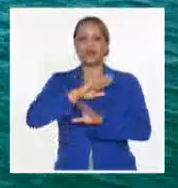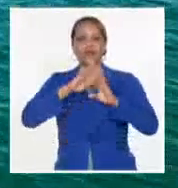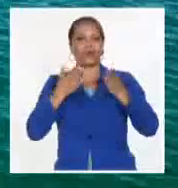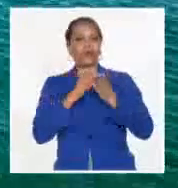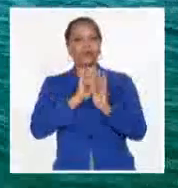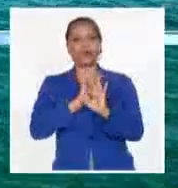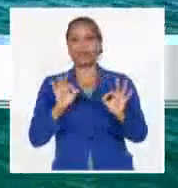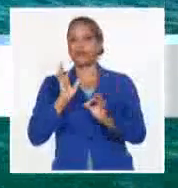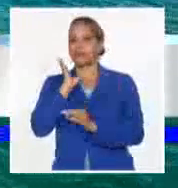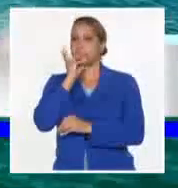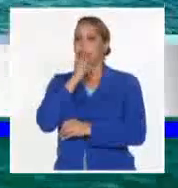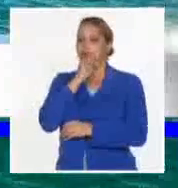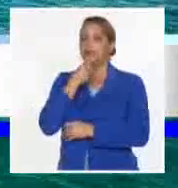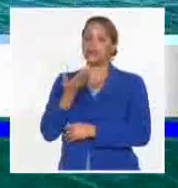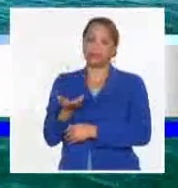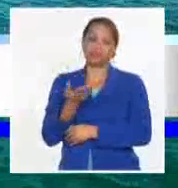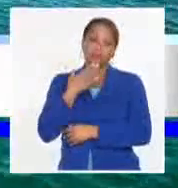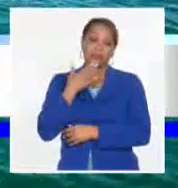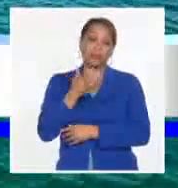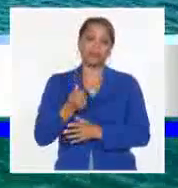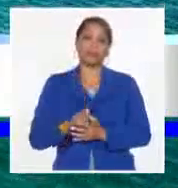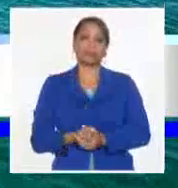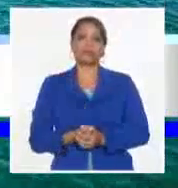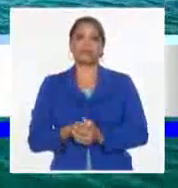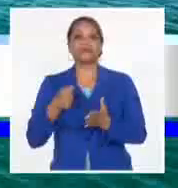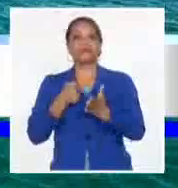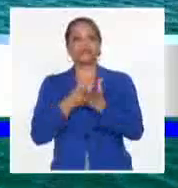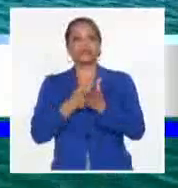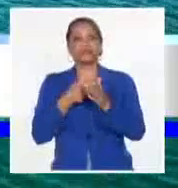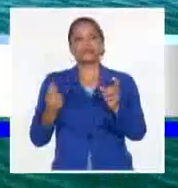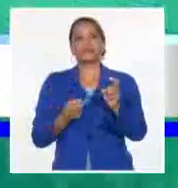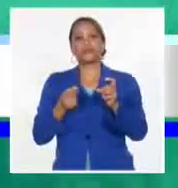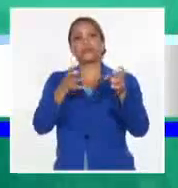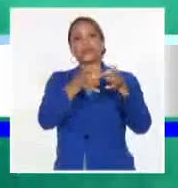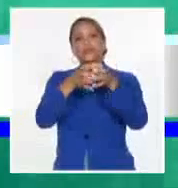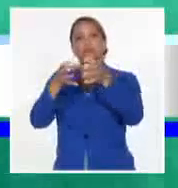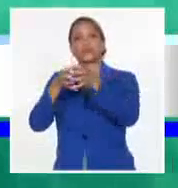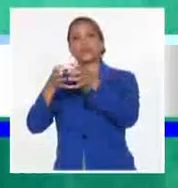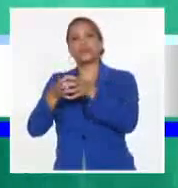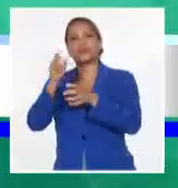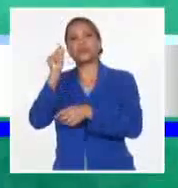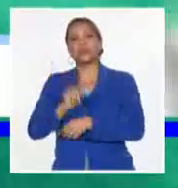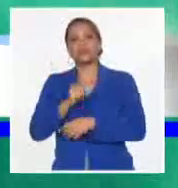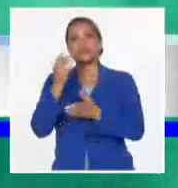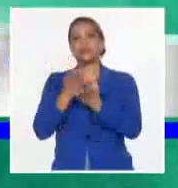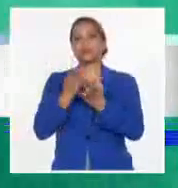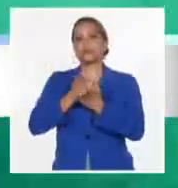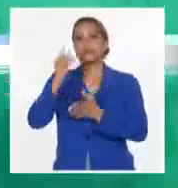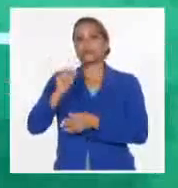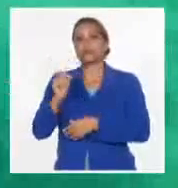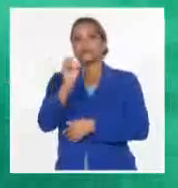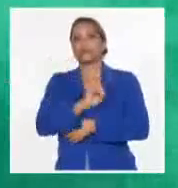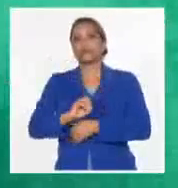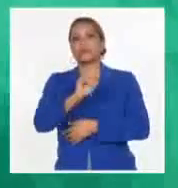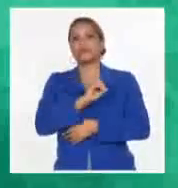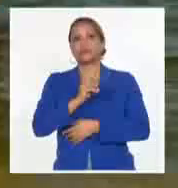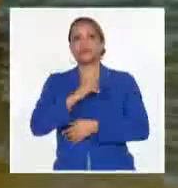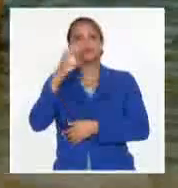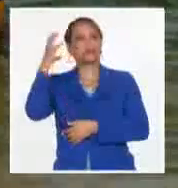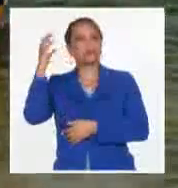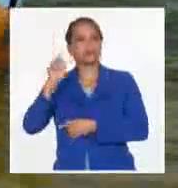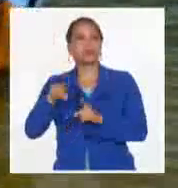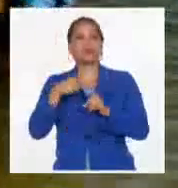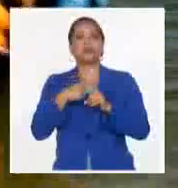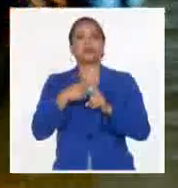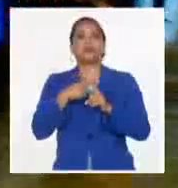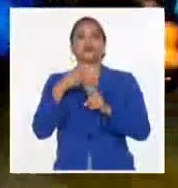A esta realidad se enfrentan día a día grupos de activistas, voluntarios, estudiantes, organizaciones del Estado y la sociedad civil,